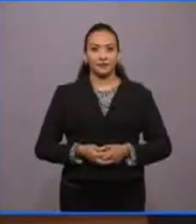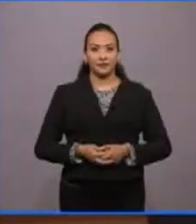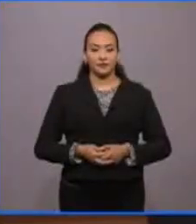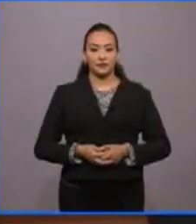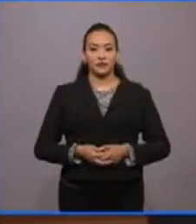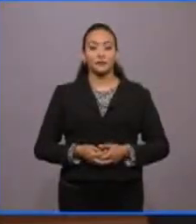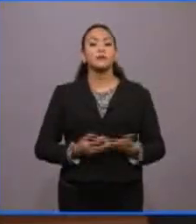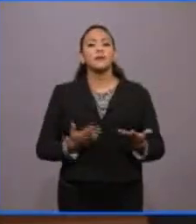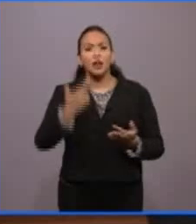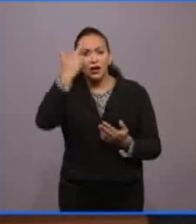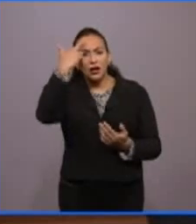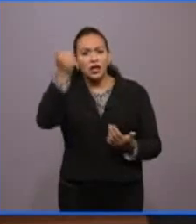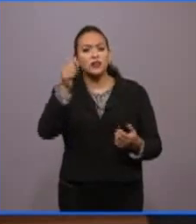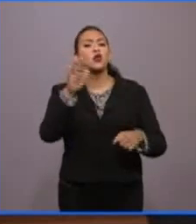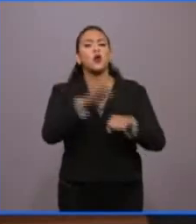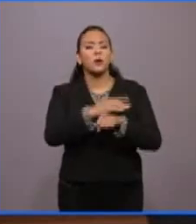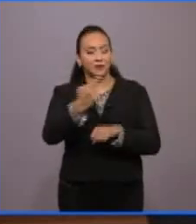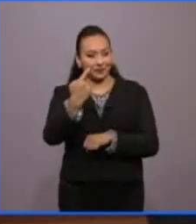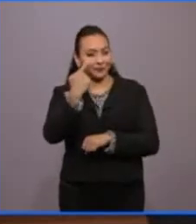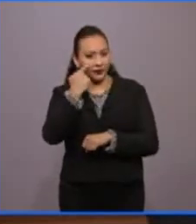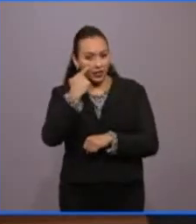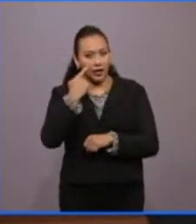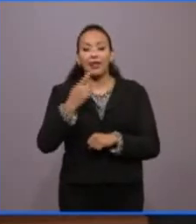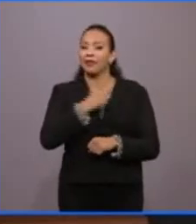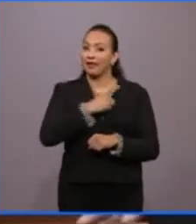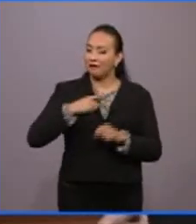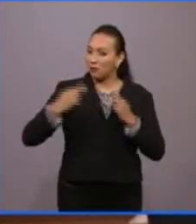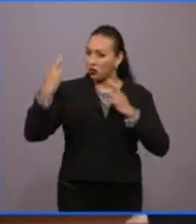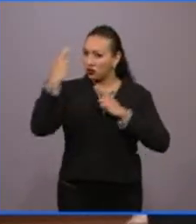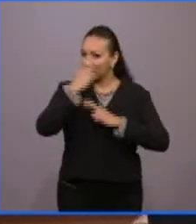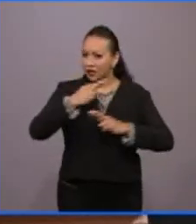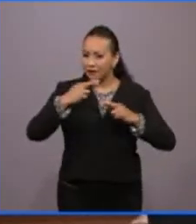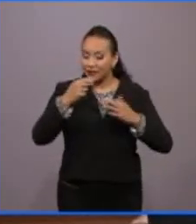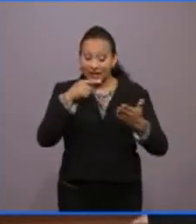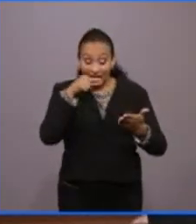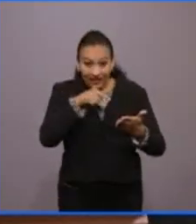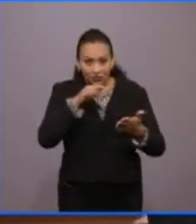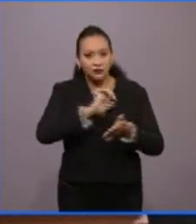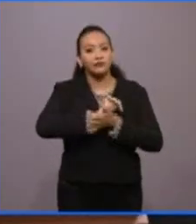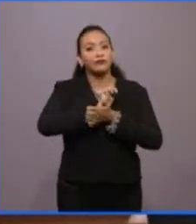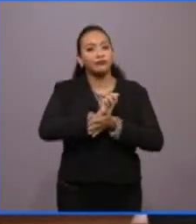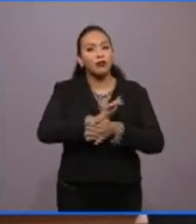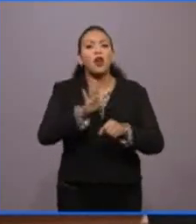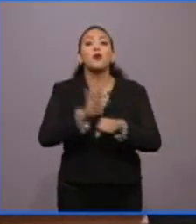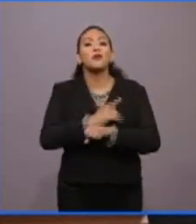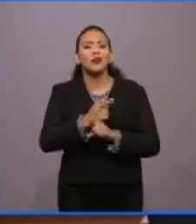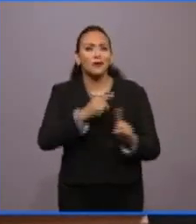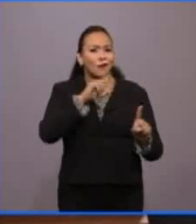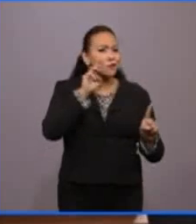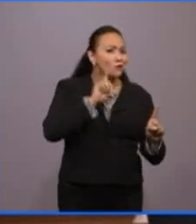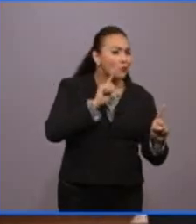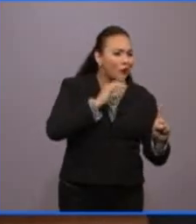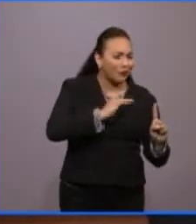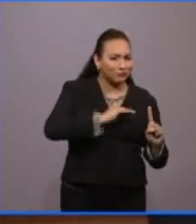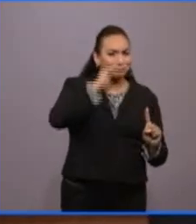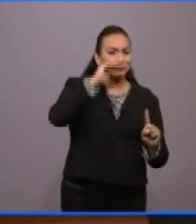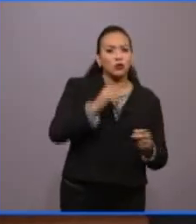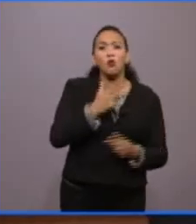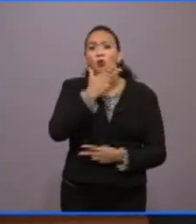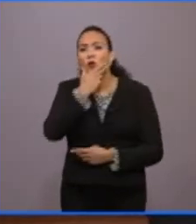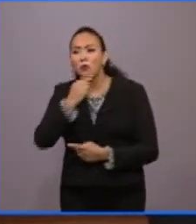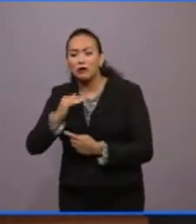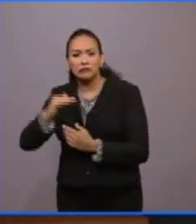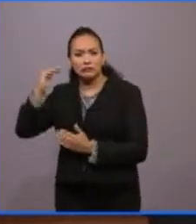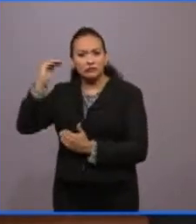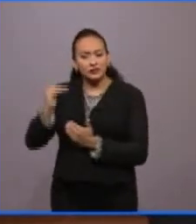La principal razón que nos debe llevar a considerar que la norma es discriminatoria es el efecto inintencionado